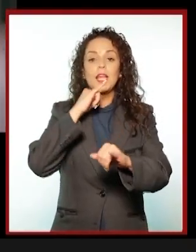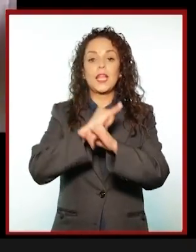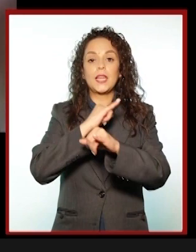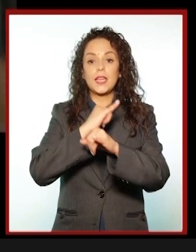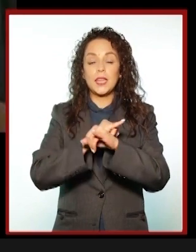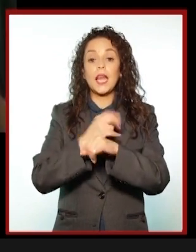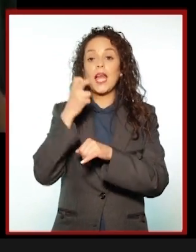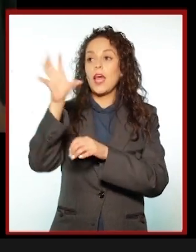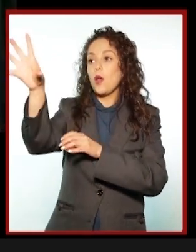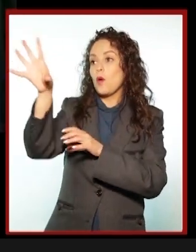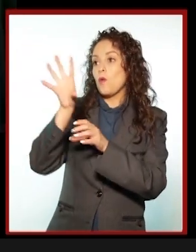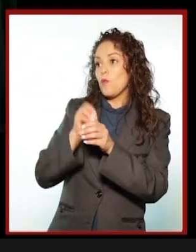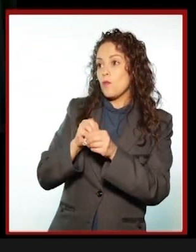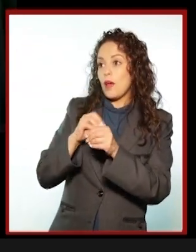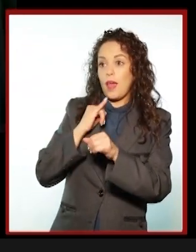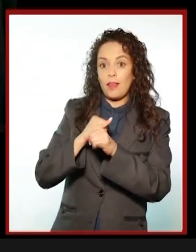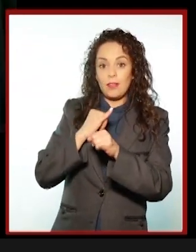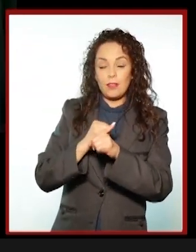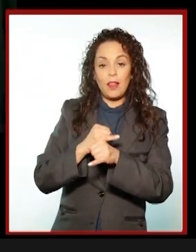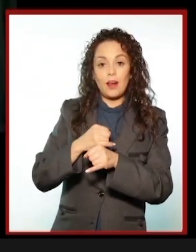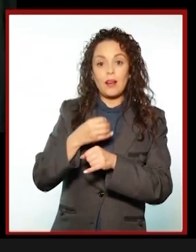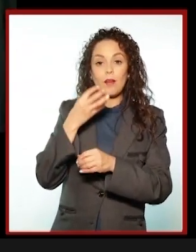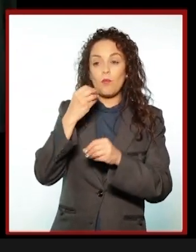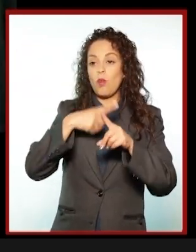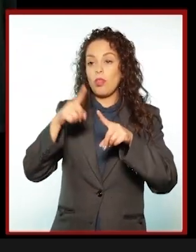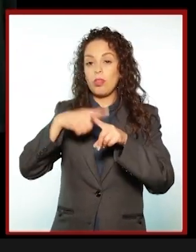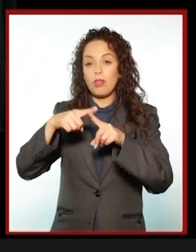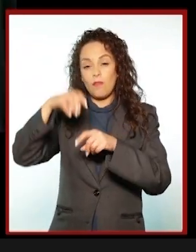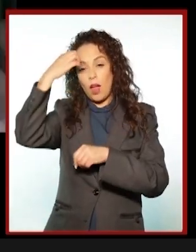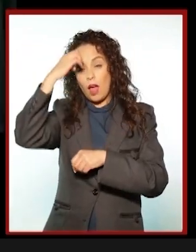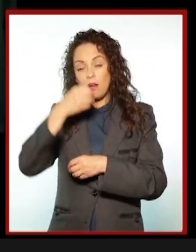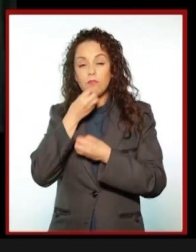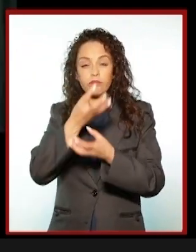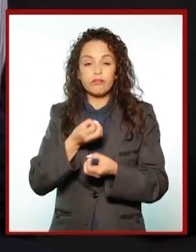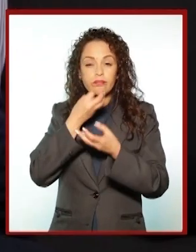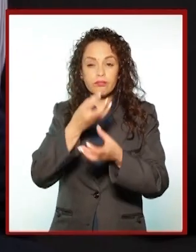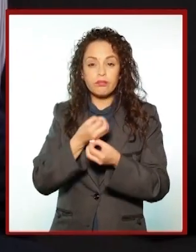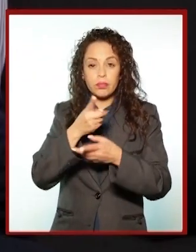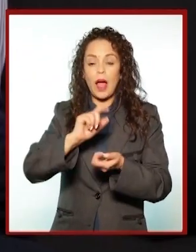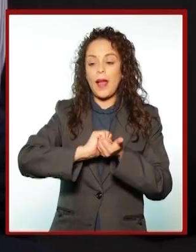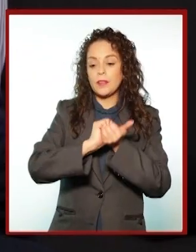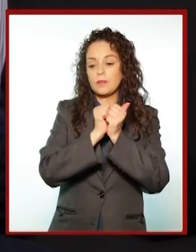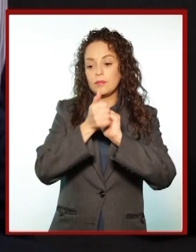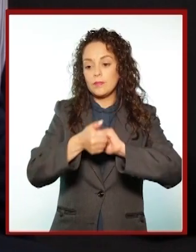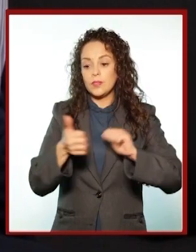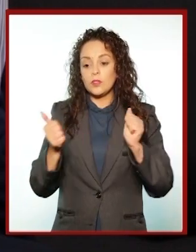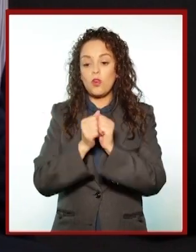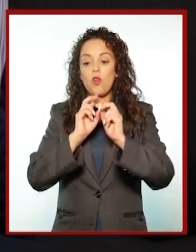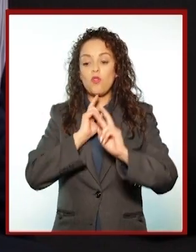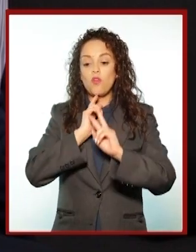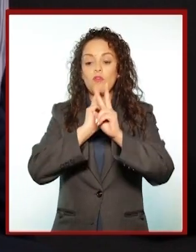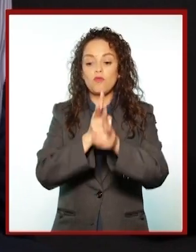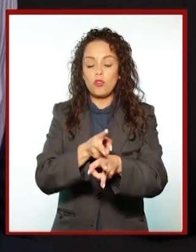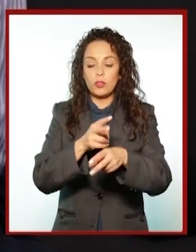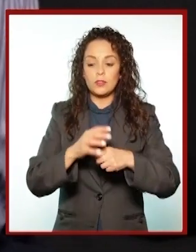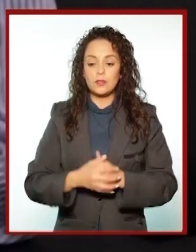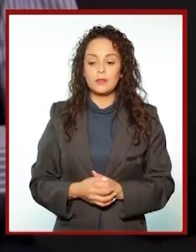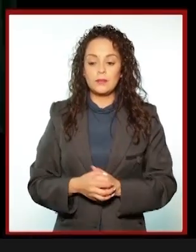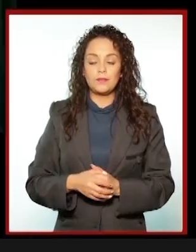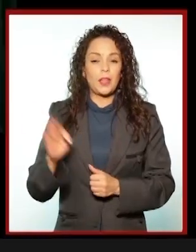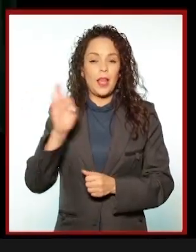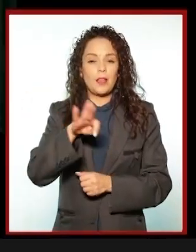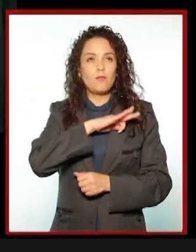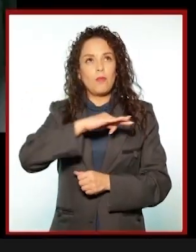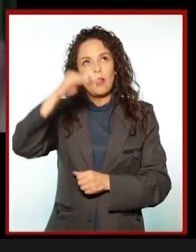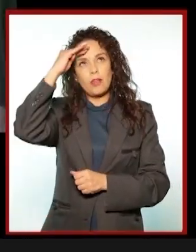internet, retoma esta base de relatos que está en línea y entonces las amplifica a través de un sintetizador de voz. El sintetizador de